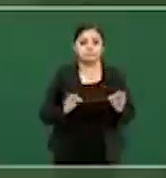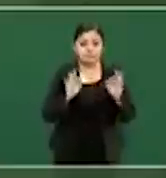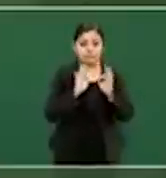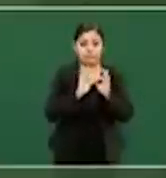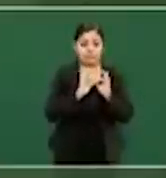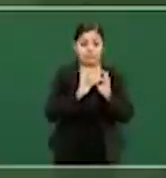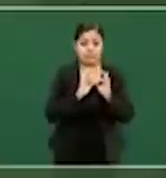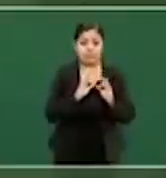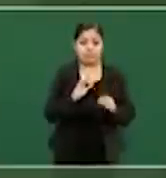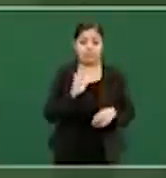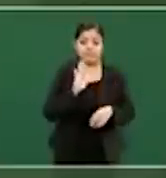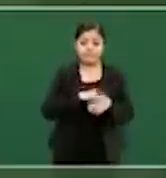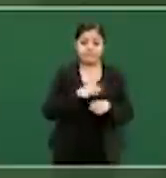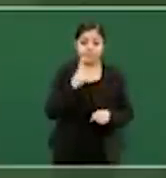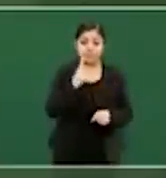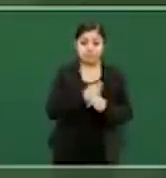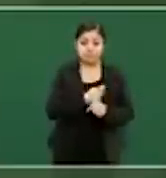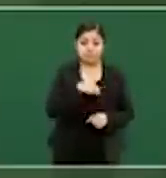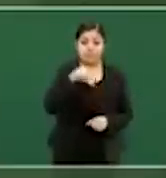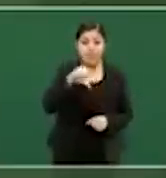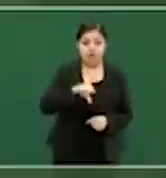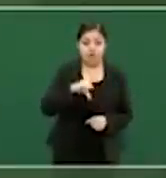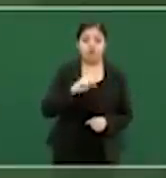caso en Jalisco.